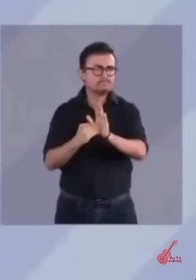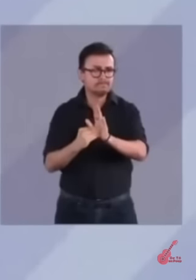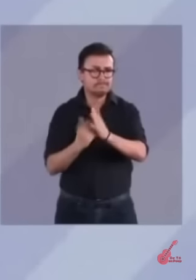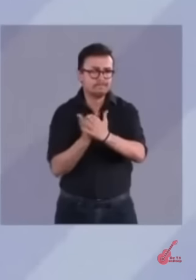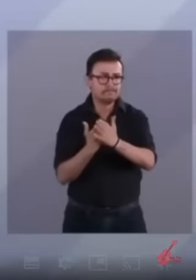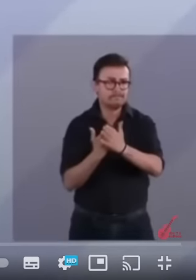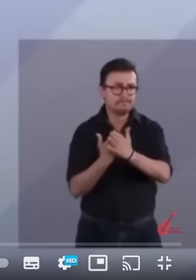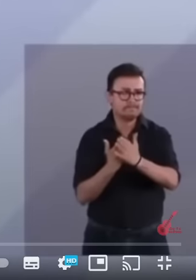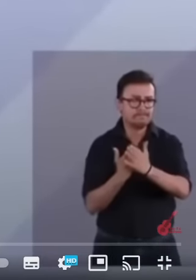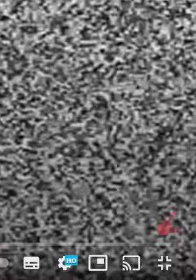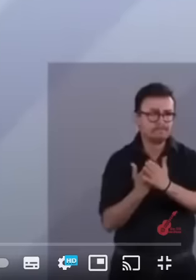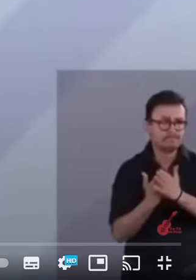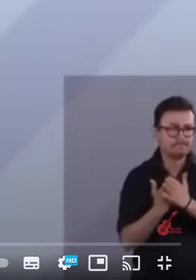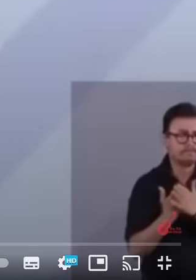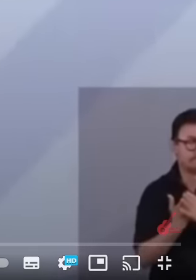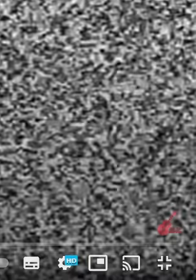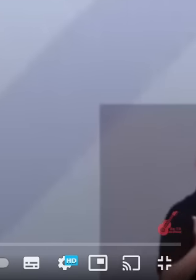nunca termine.